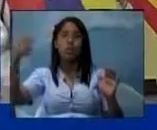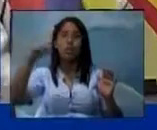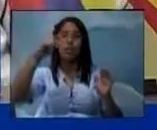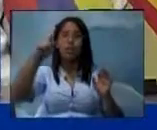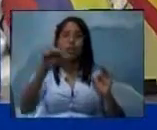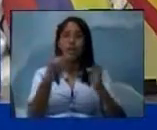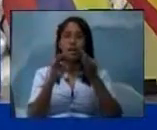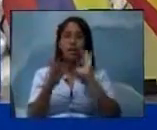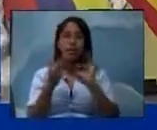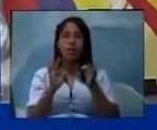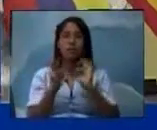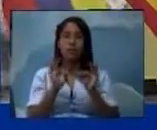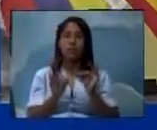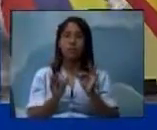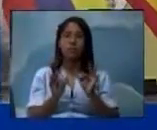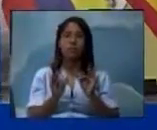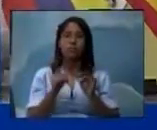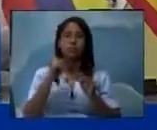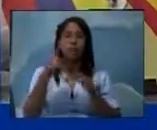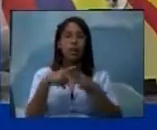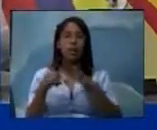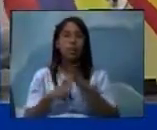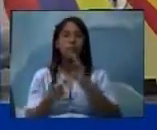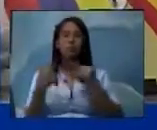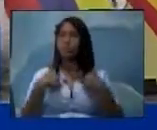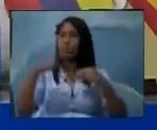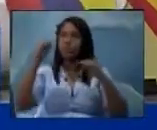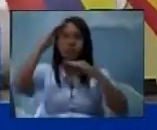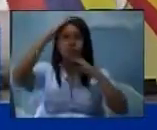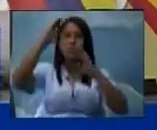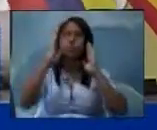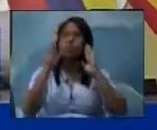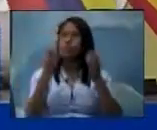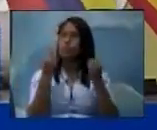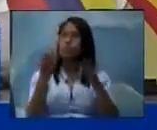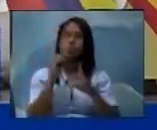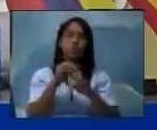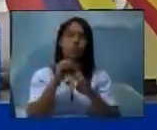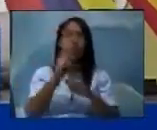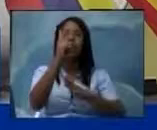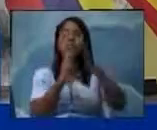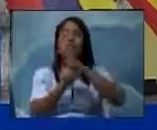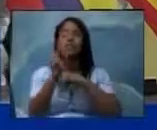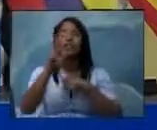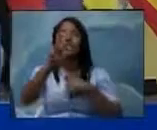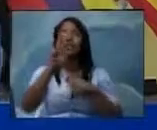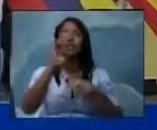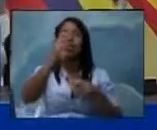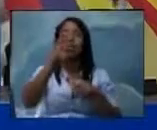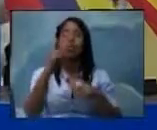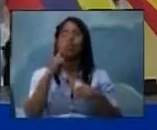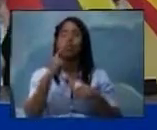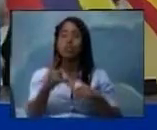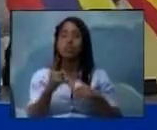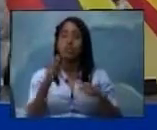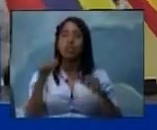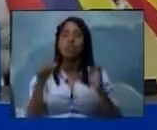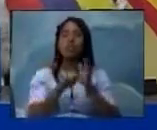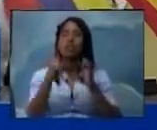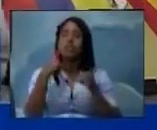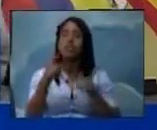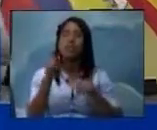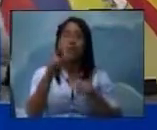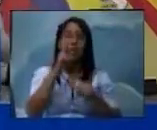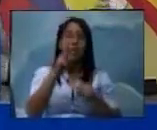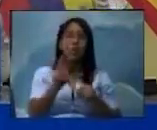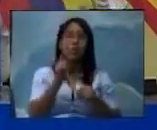la interpretación. Una de las cosas que me llama muchísimo la atención, el versículo 34, donde dice que él vio